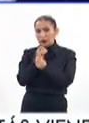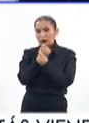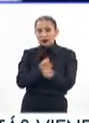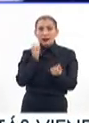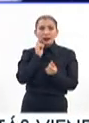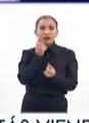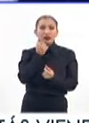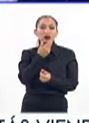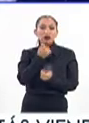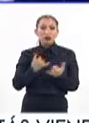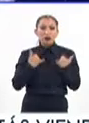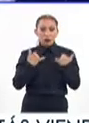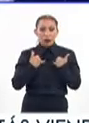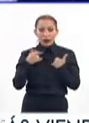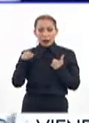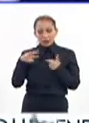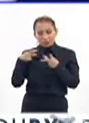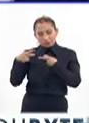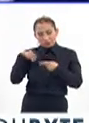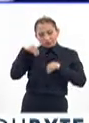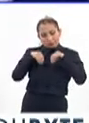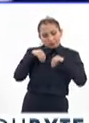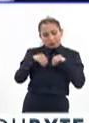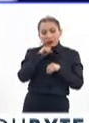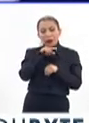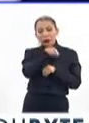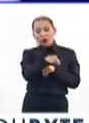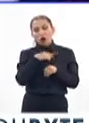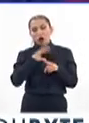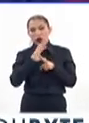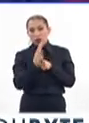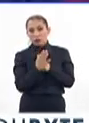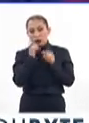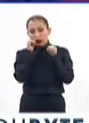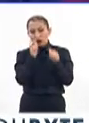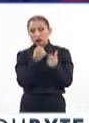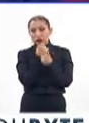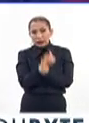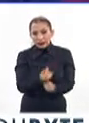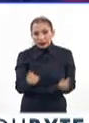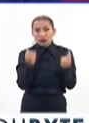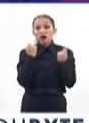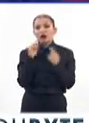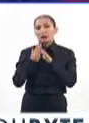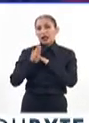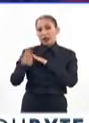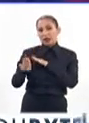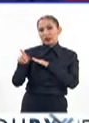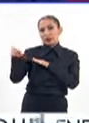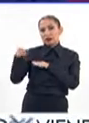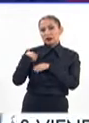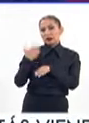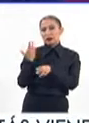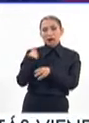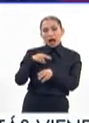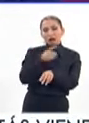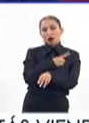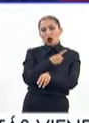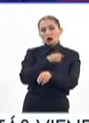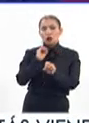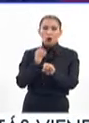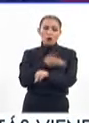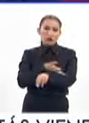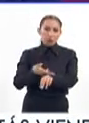de Niñas, Niñas y Adolescentes, que estamos trabajando también con la Comisión de Atención a Niños Migrantes, acompañados o